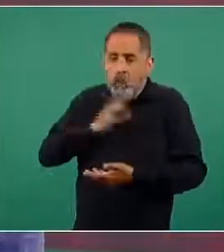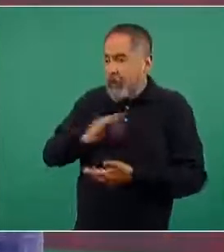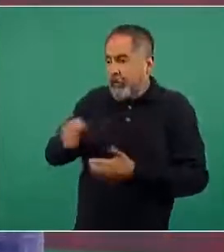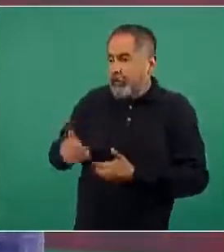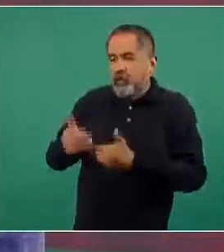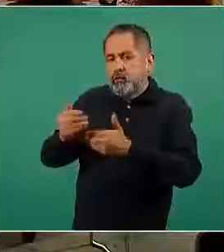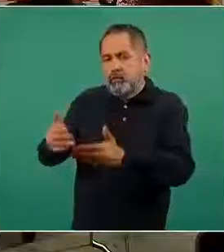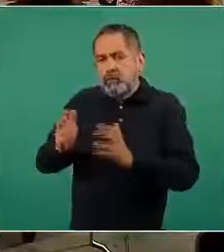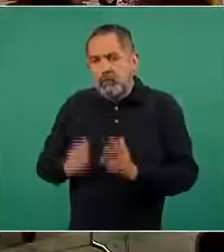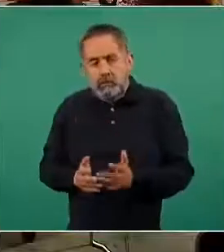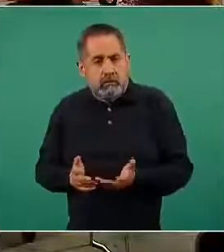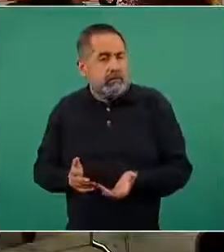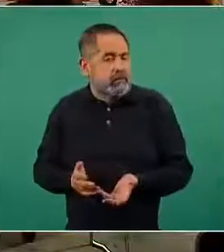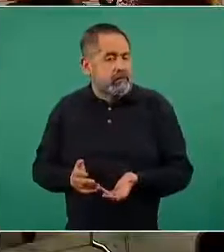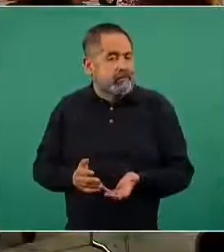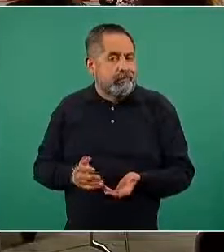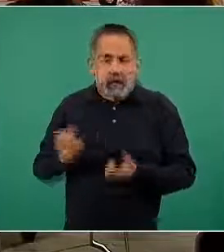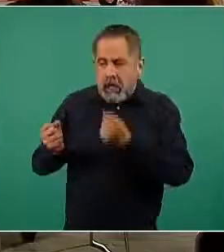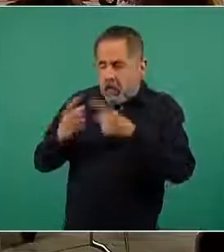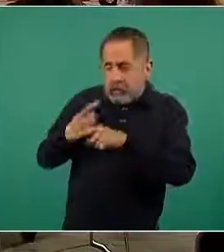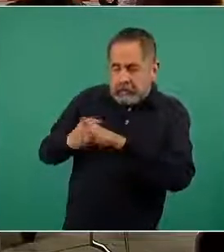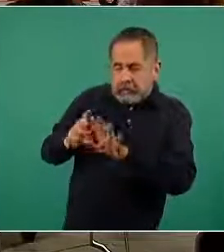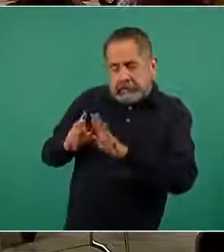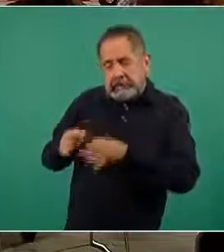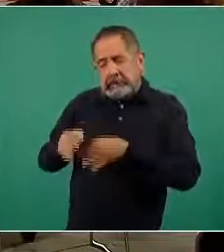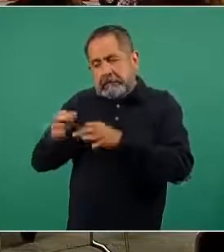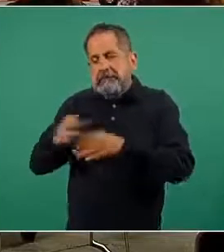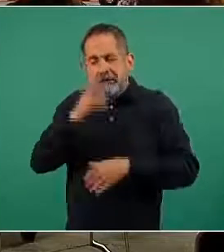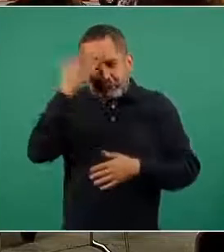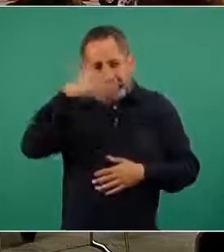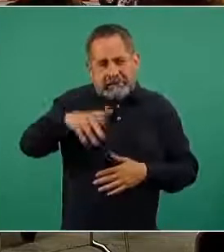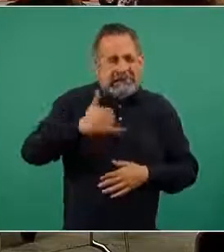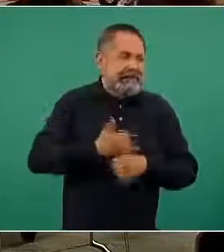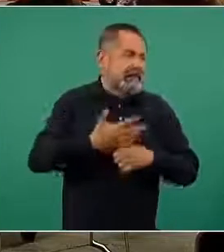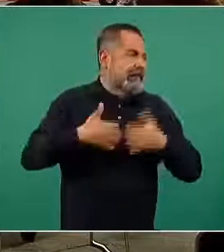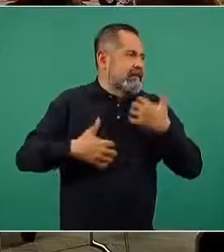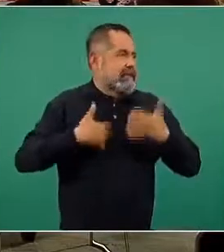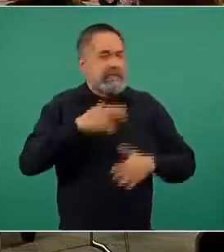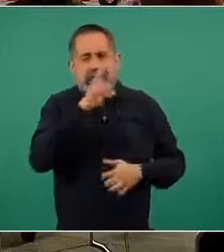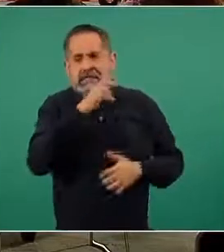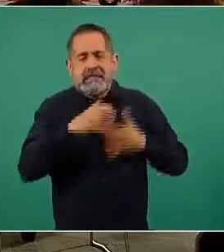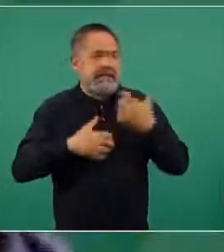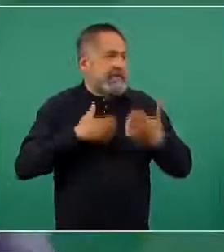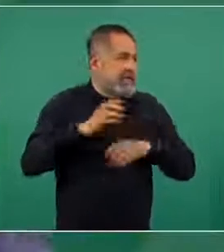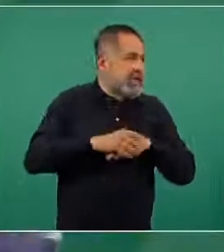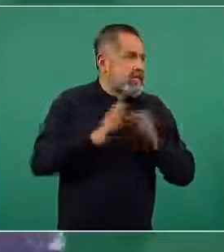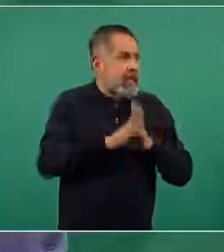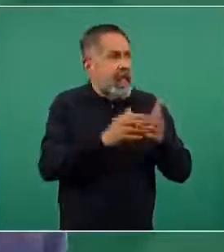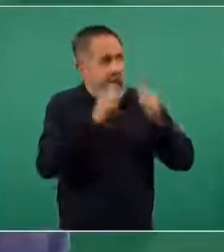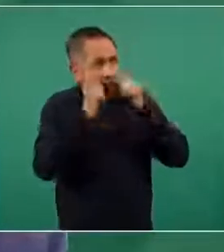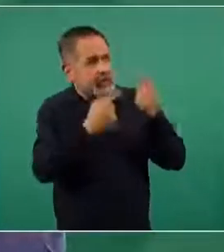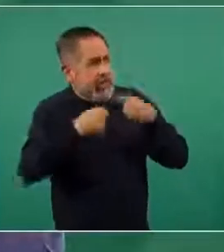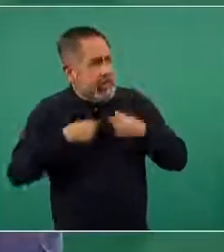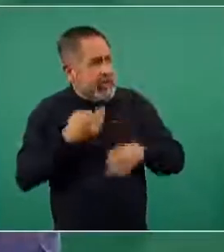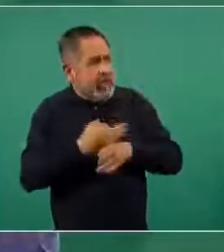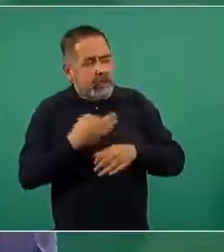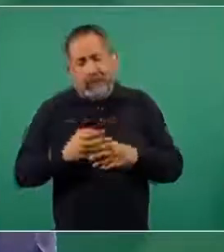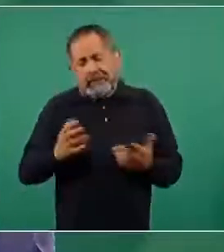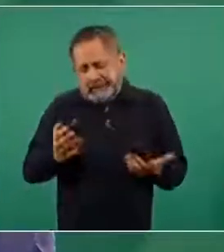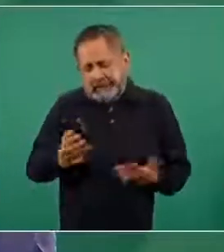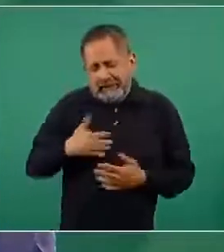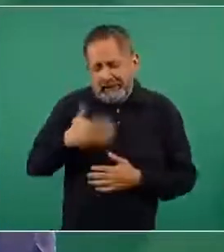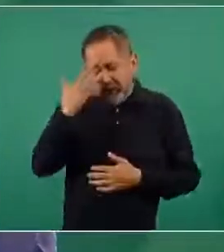diferir. Causan malestar, incomodidad, obviamente frustración por la expectativa de recibir atención en el momento,